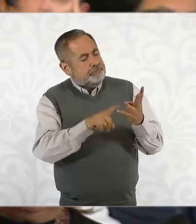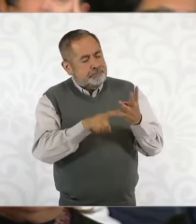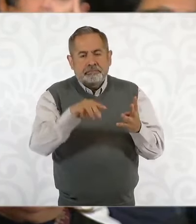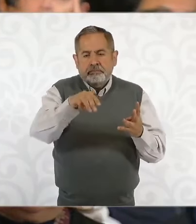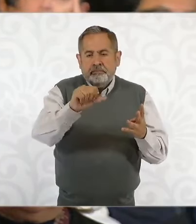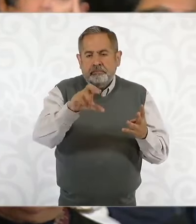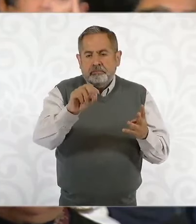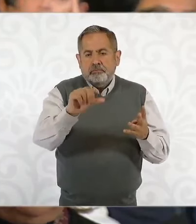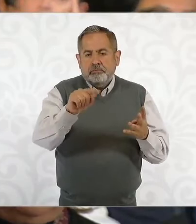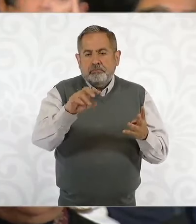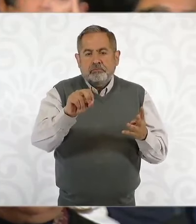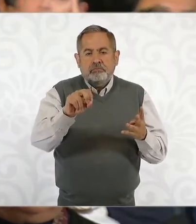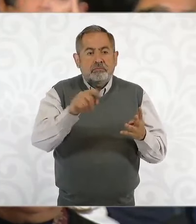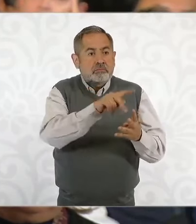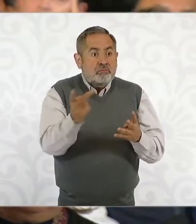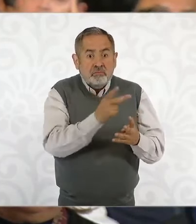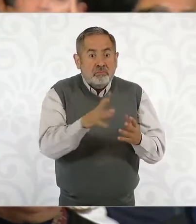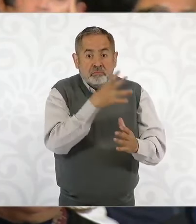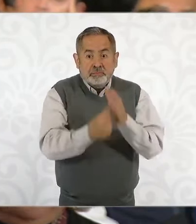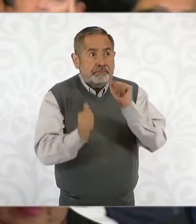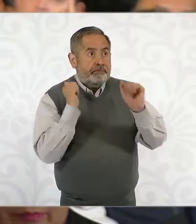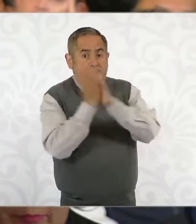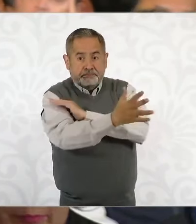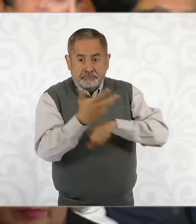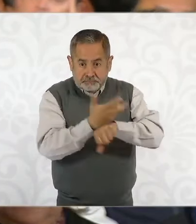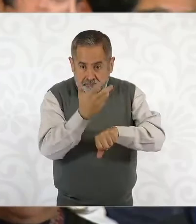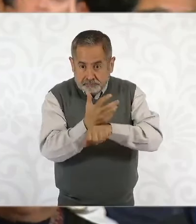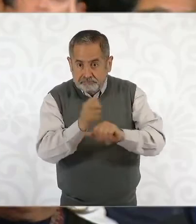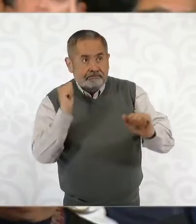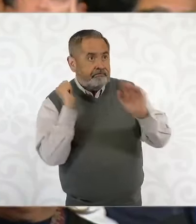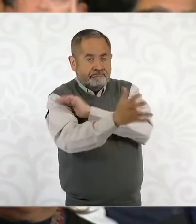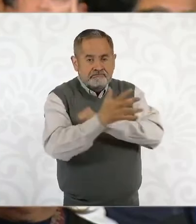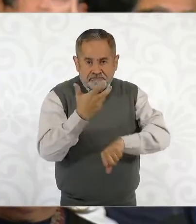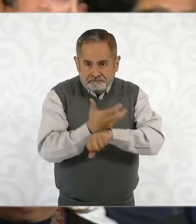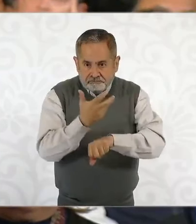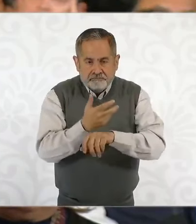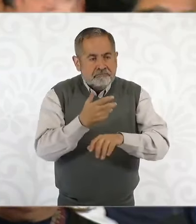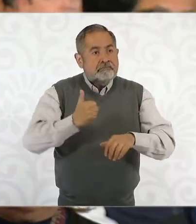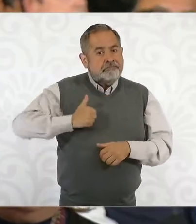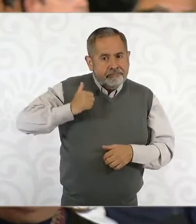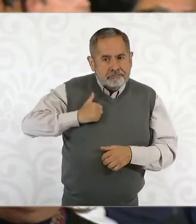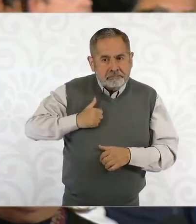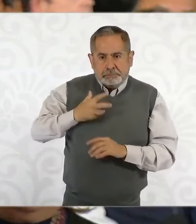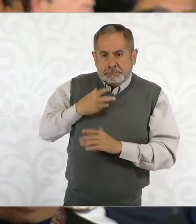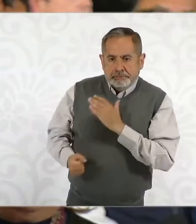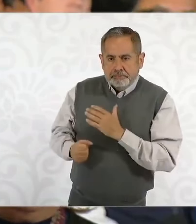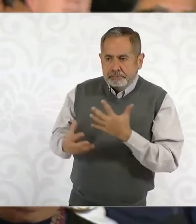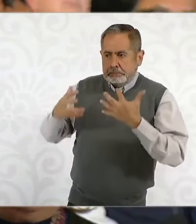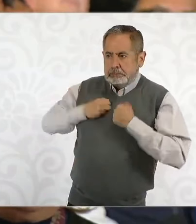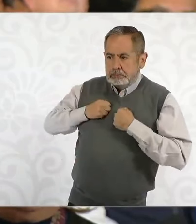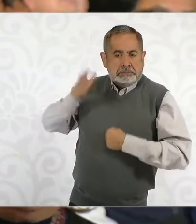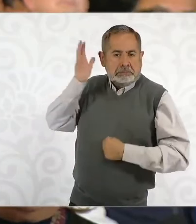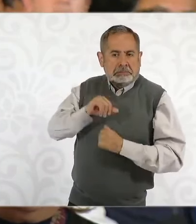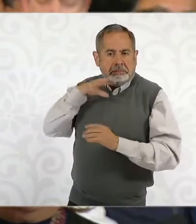quienes hoy se saben han huido, uno a Estados Unidos y otro a Canadá, para no ser detenidos, igual que Raúl N., según lo reportan varios